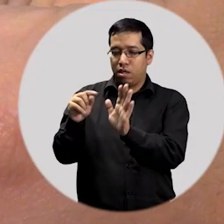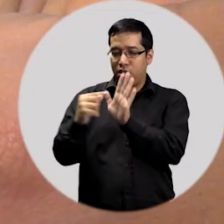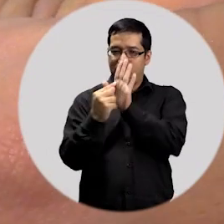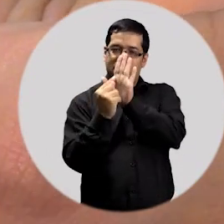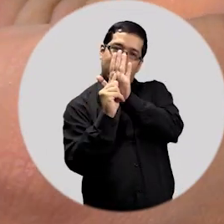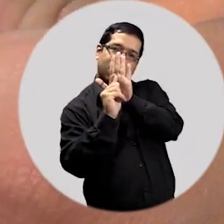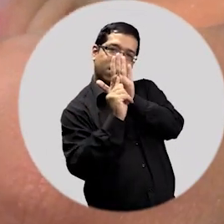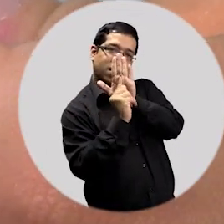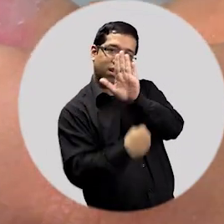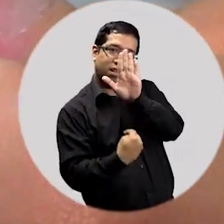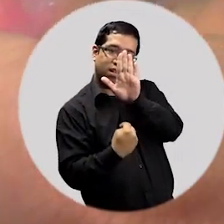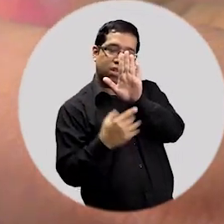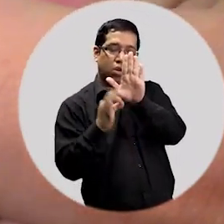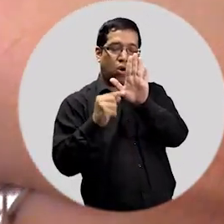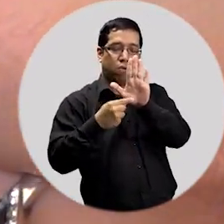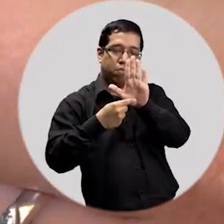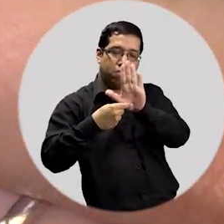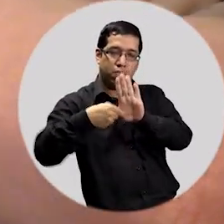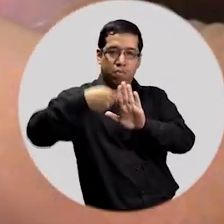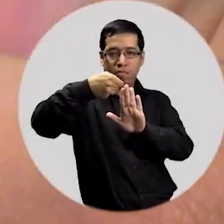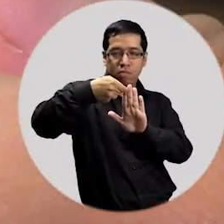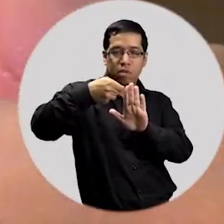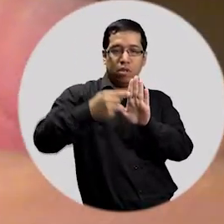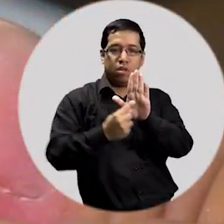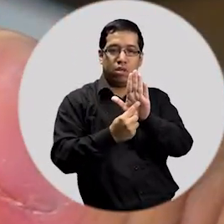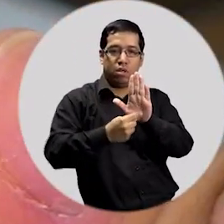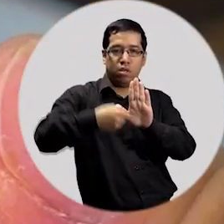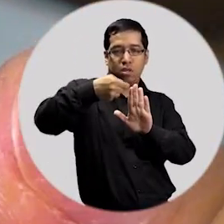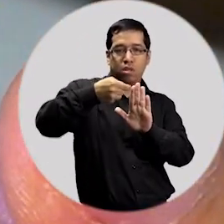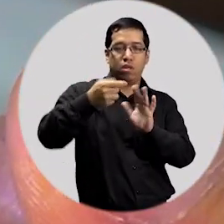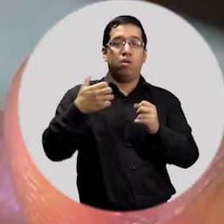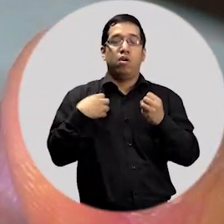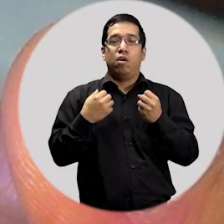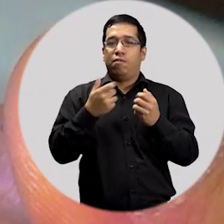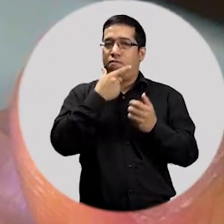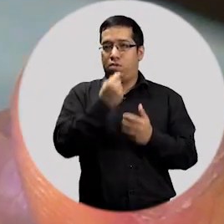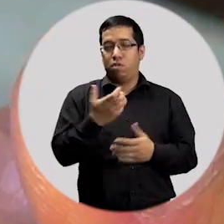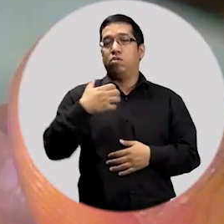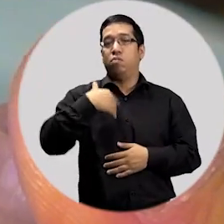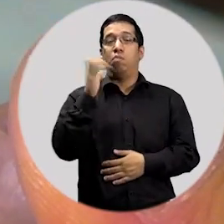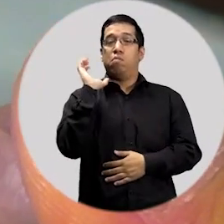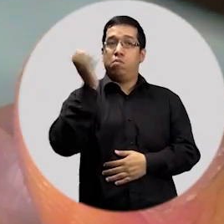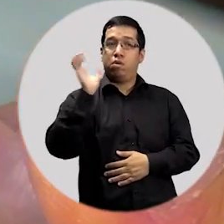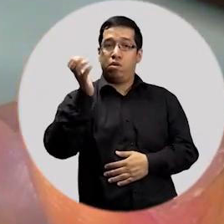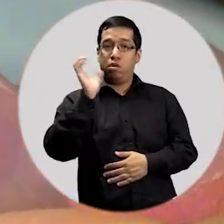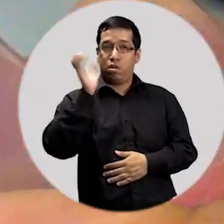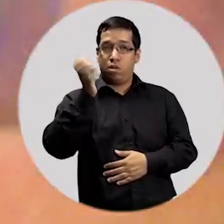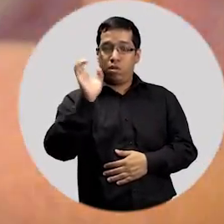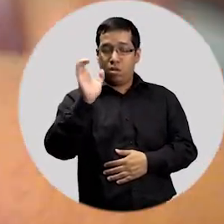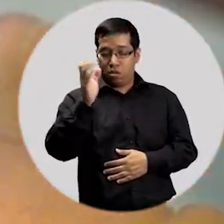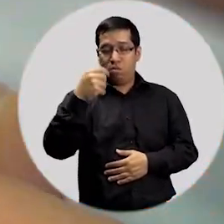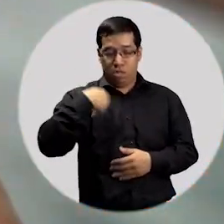muchas veces llegamos a tener este espacio o esta oportunidad para poder hacer. Las personas que